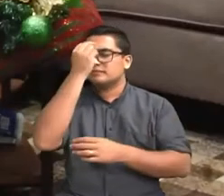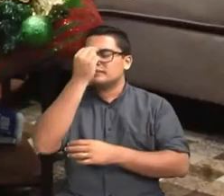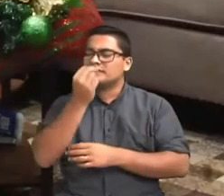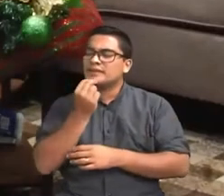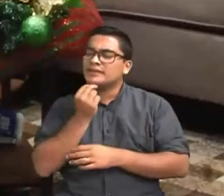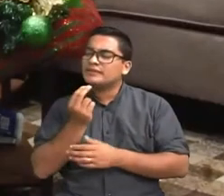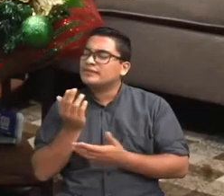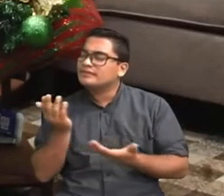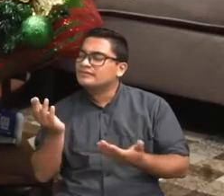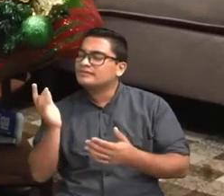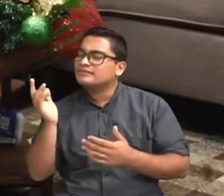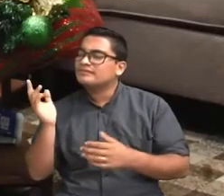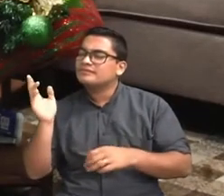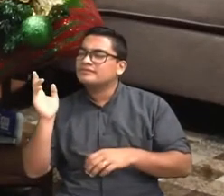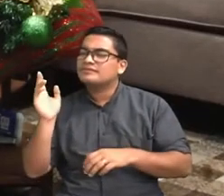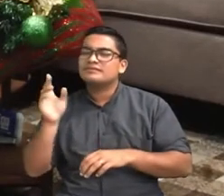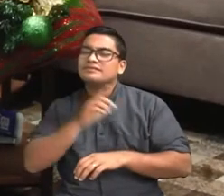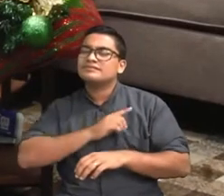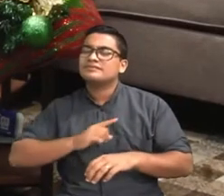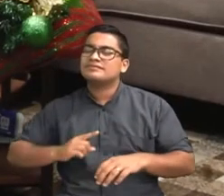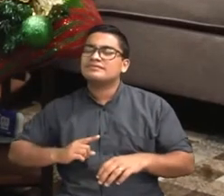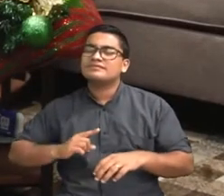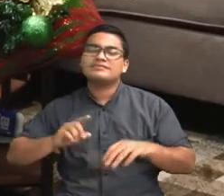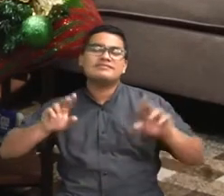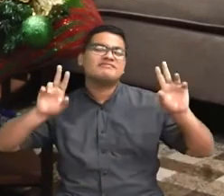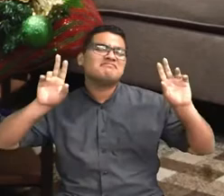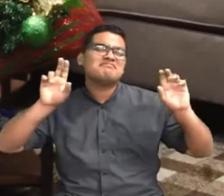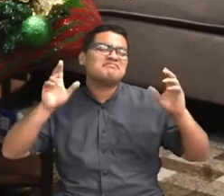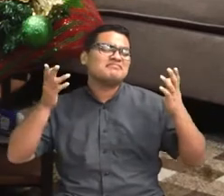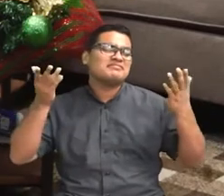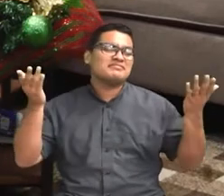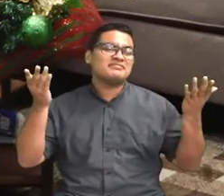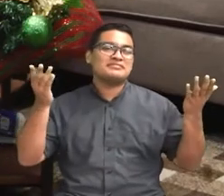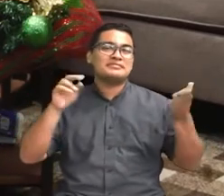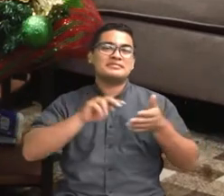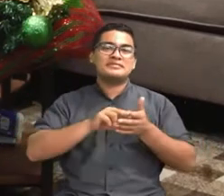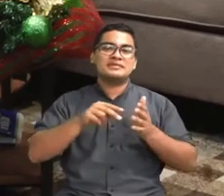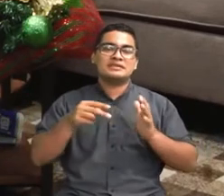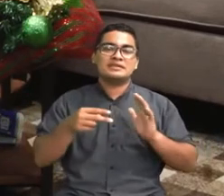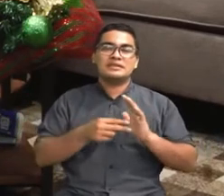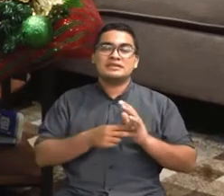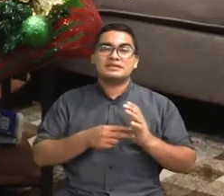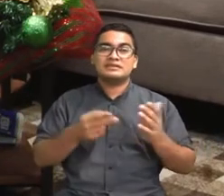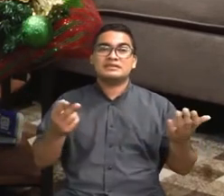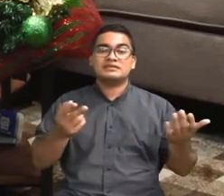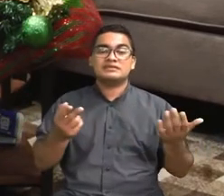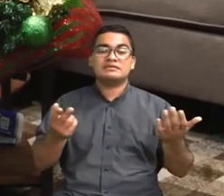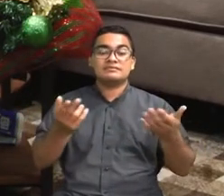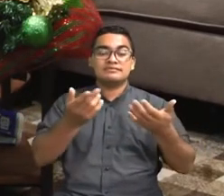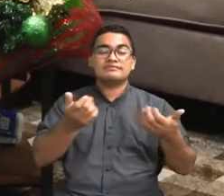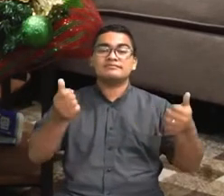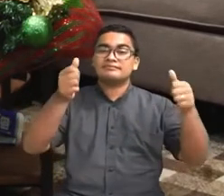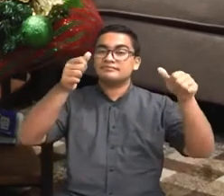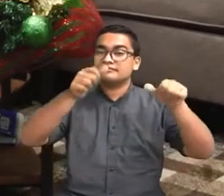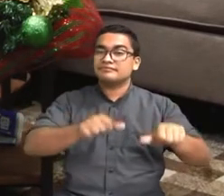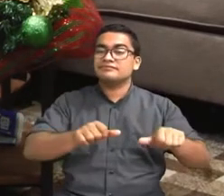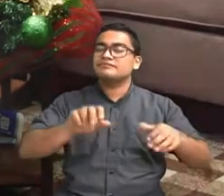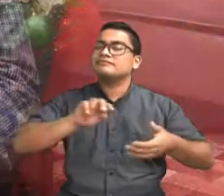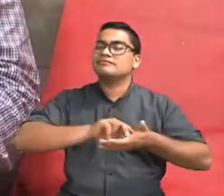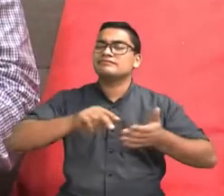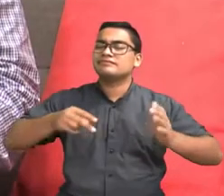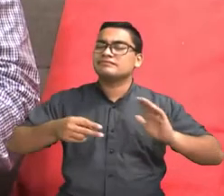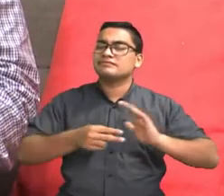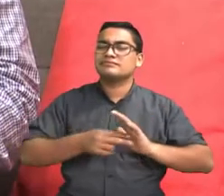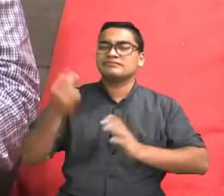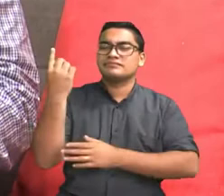que le interrumpa, para que nuestra audiencia tenga en contexto un poquito de lo que implica este convenio, ¿nos podría explicar qué es la Convención sobre